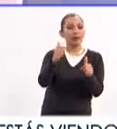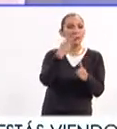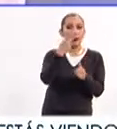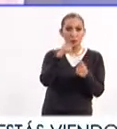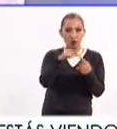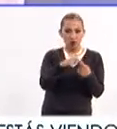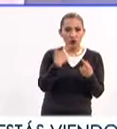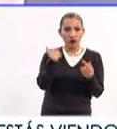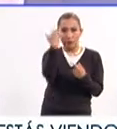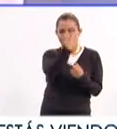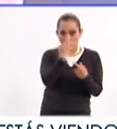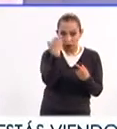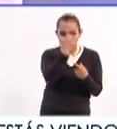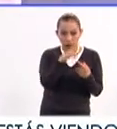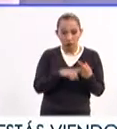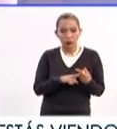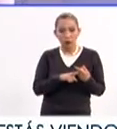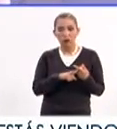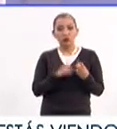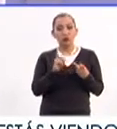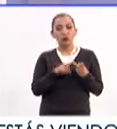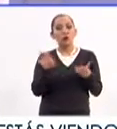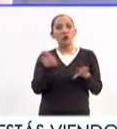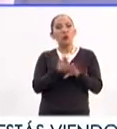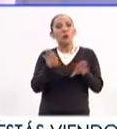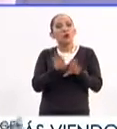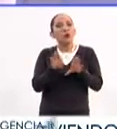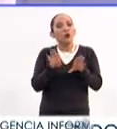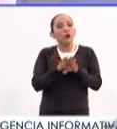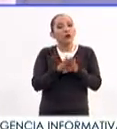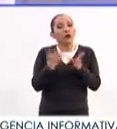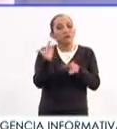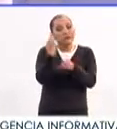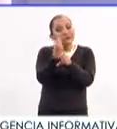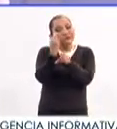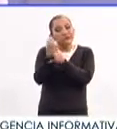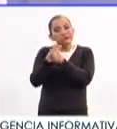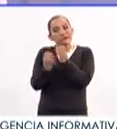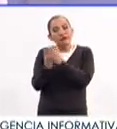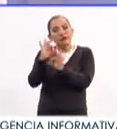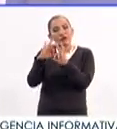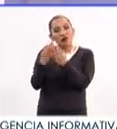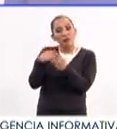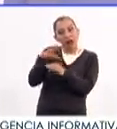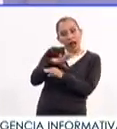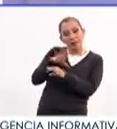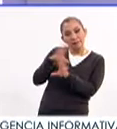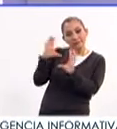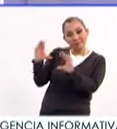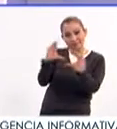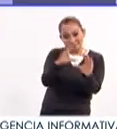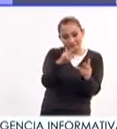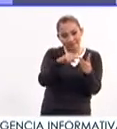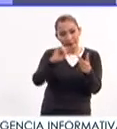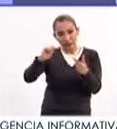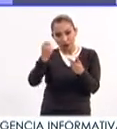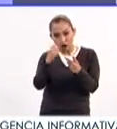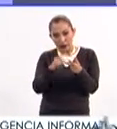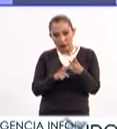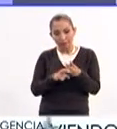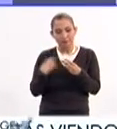un poco de qué será la evaluación, de cómo se va a ir adaptando a las nuevas formas de enseñanza, a la